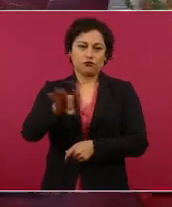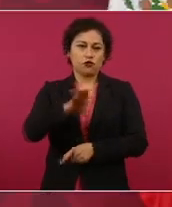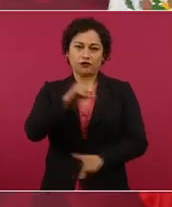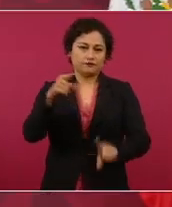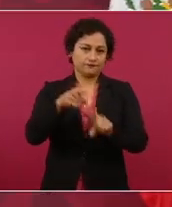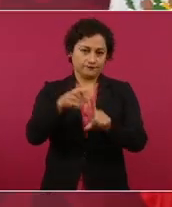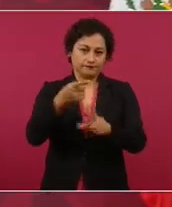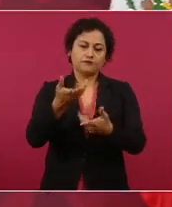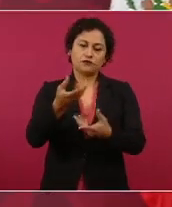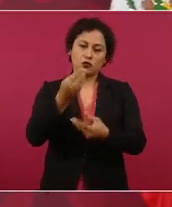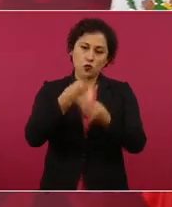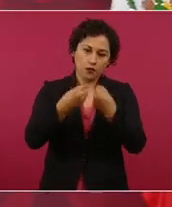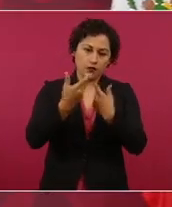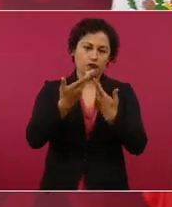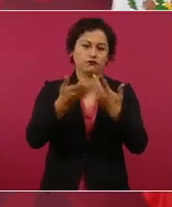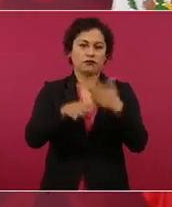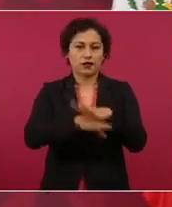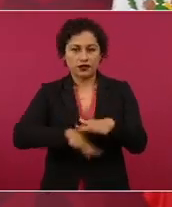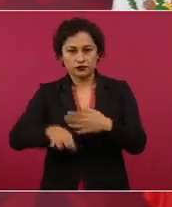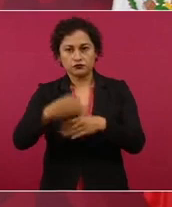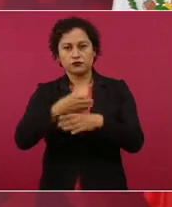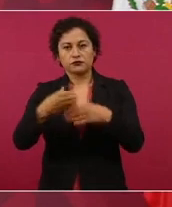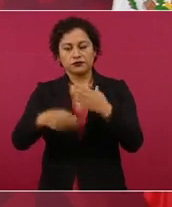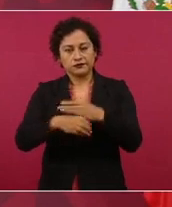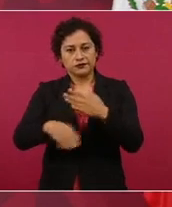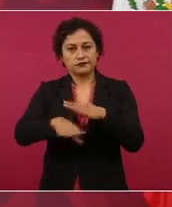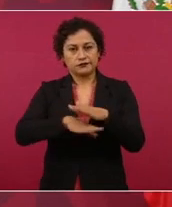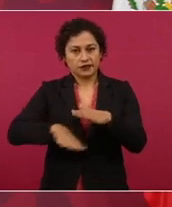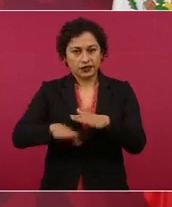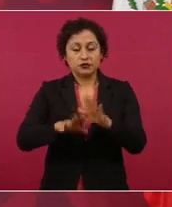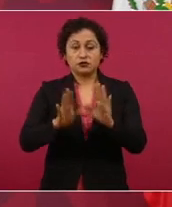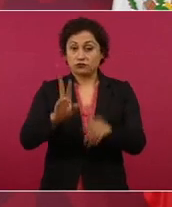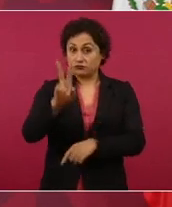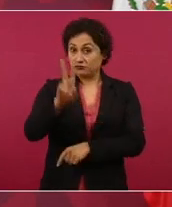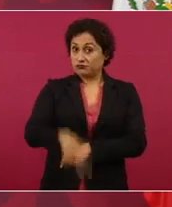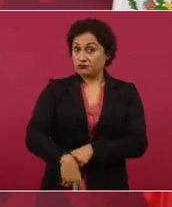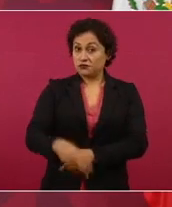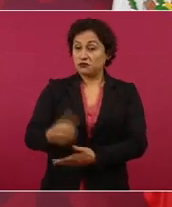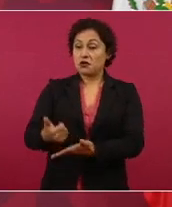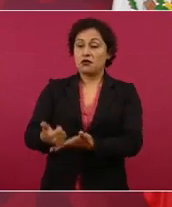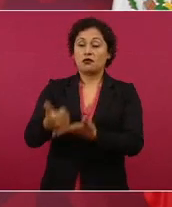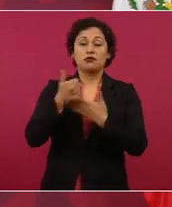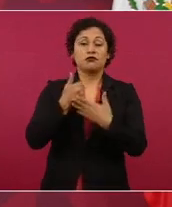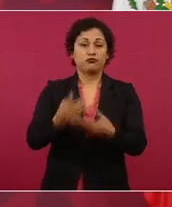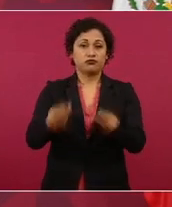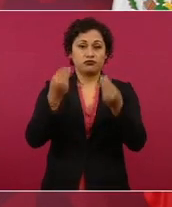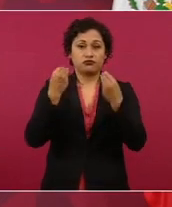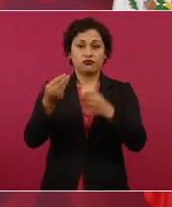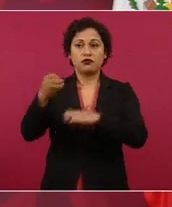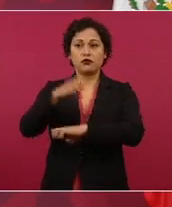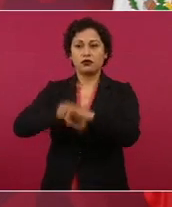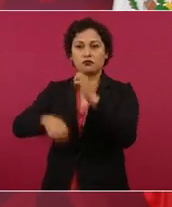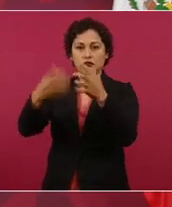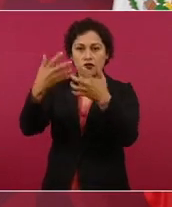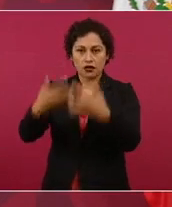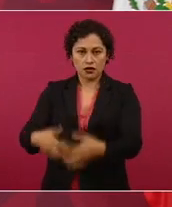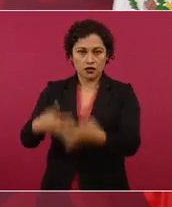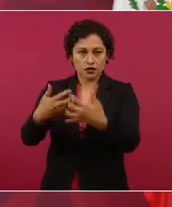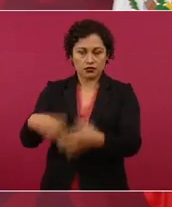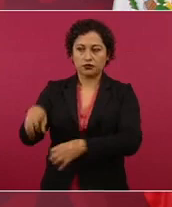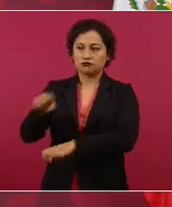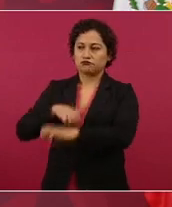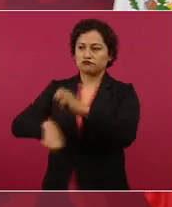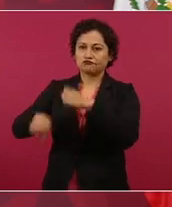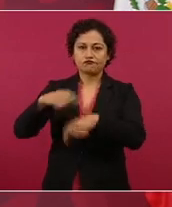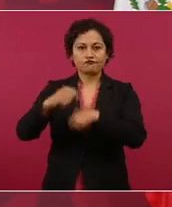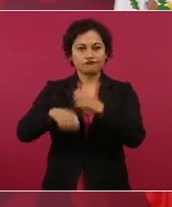haciendo, ¿sí? Pero nos están ayudando mucho tanto industriales como